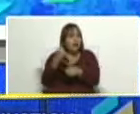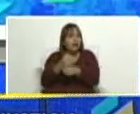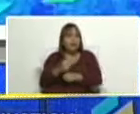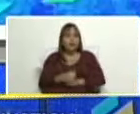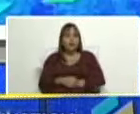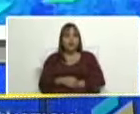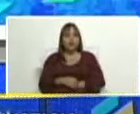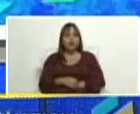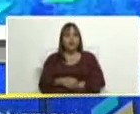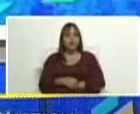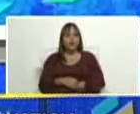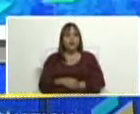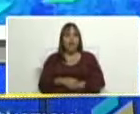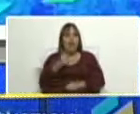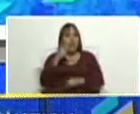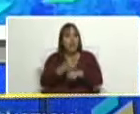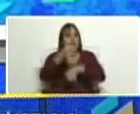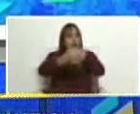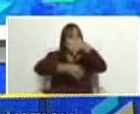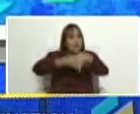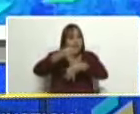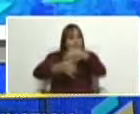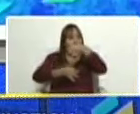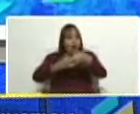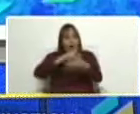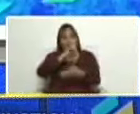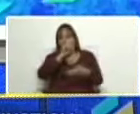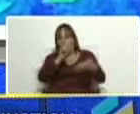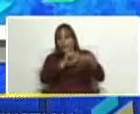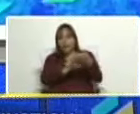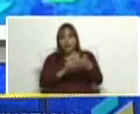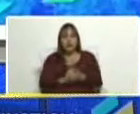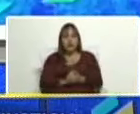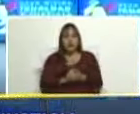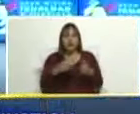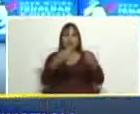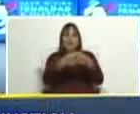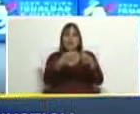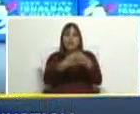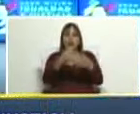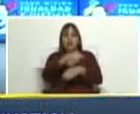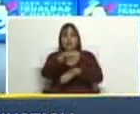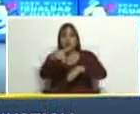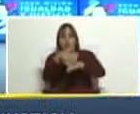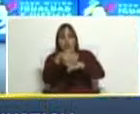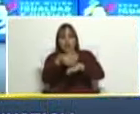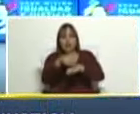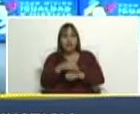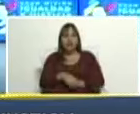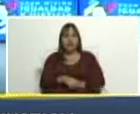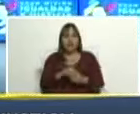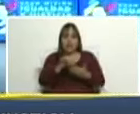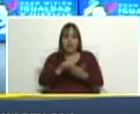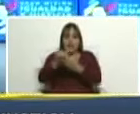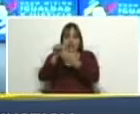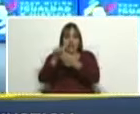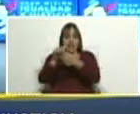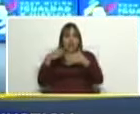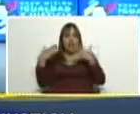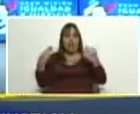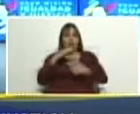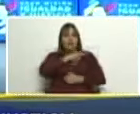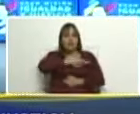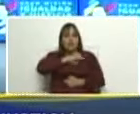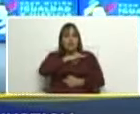y deben ser explicadas al detalle por el equipo nacional de conducción de la Gran Misión